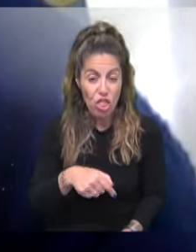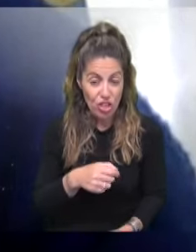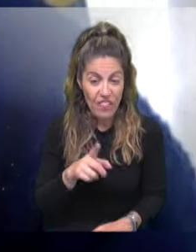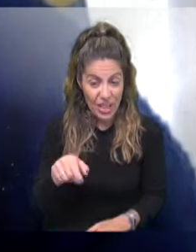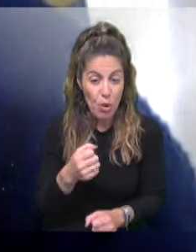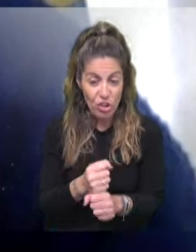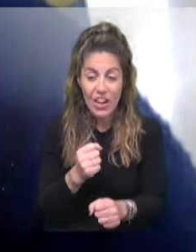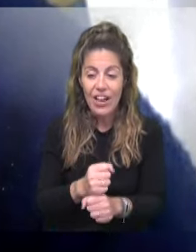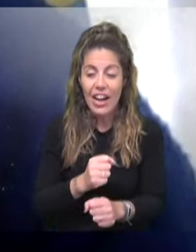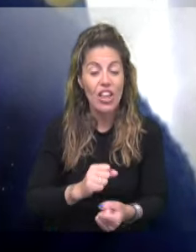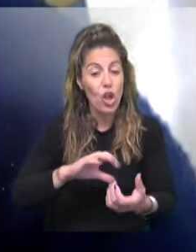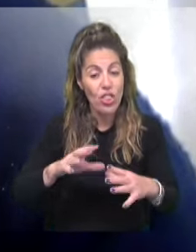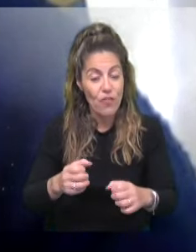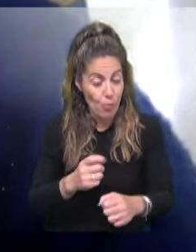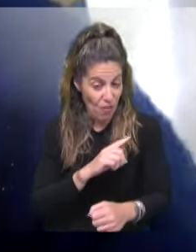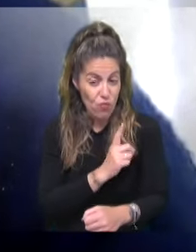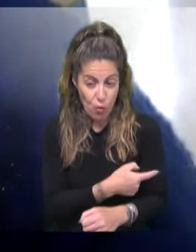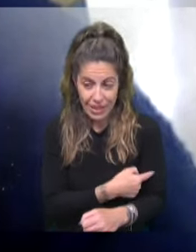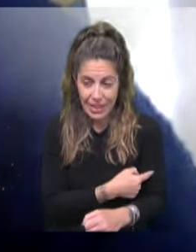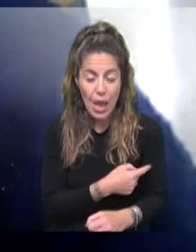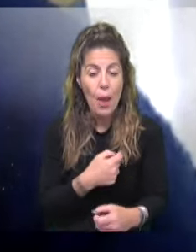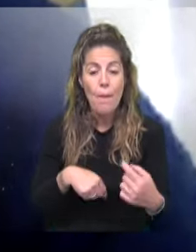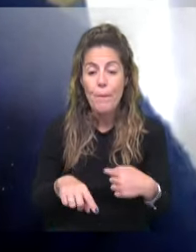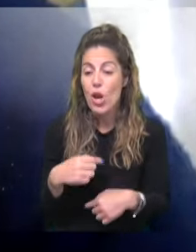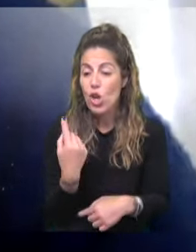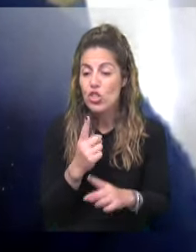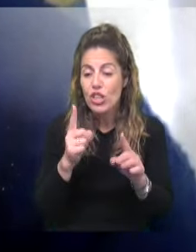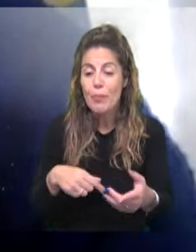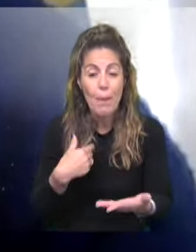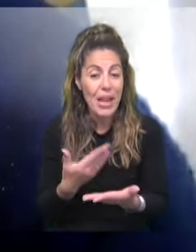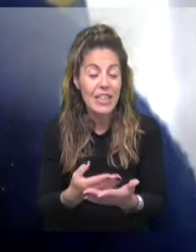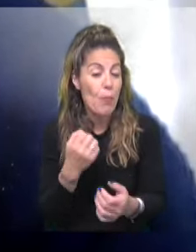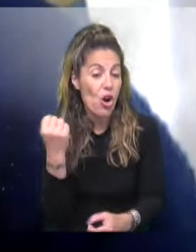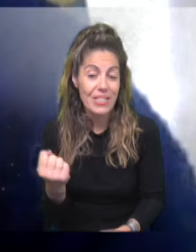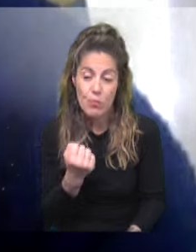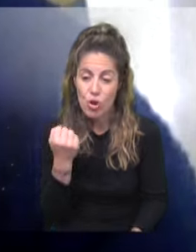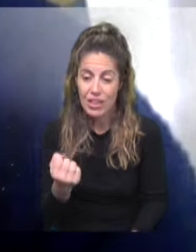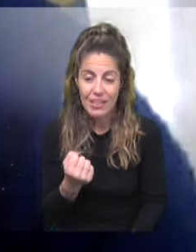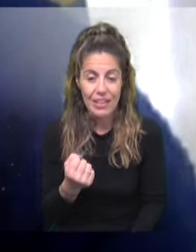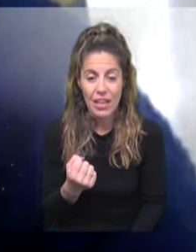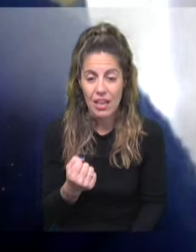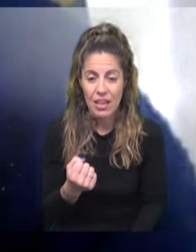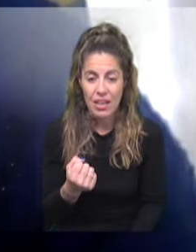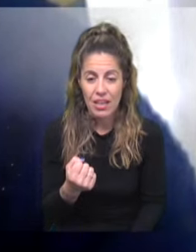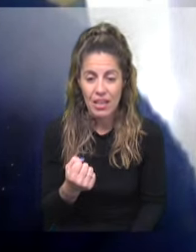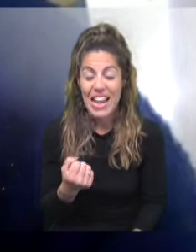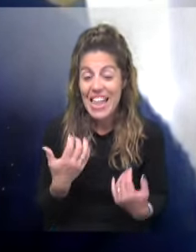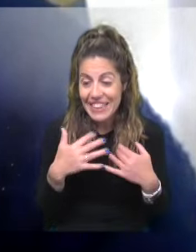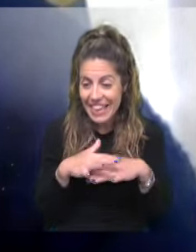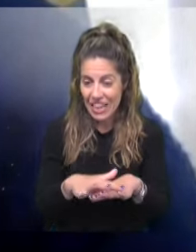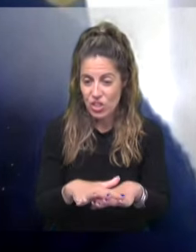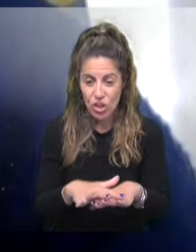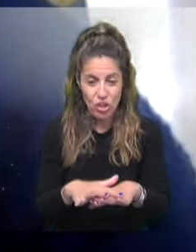supuesto de manera este muy fuerte pero nosotros también planteamos que es importante este la integración